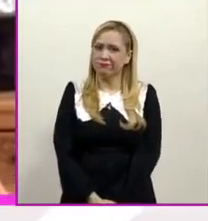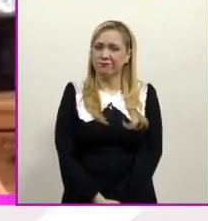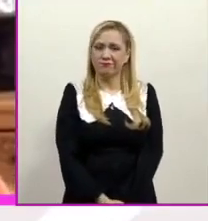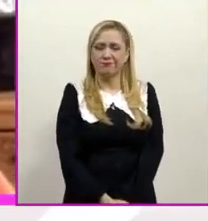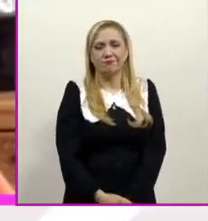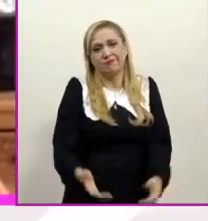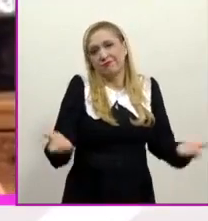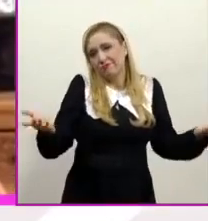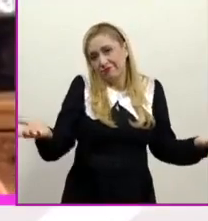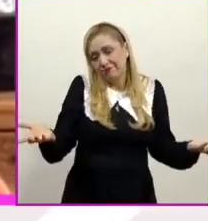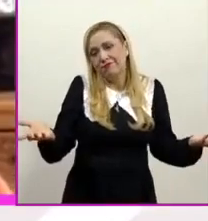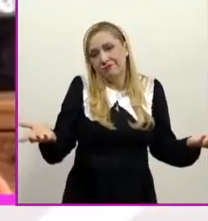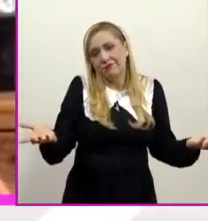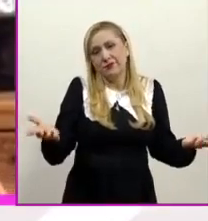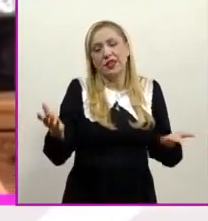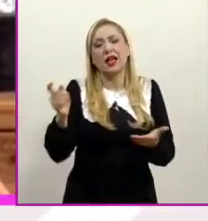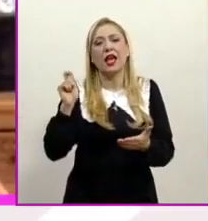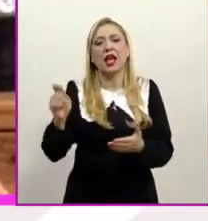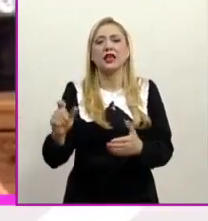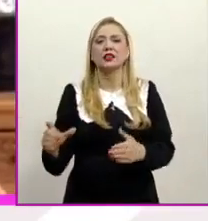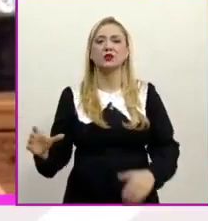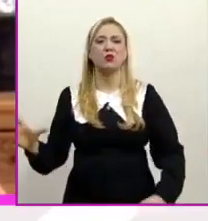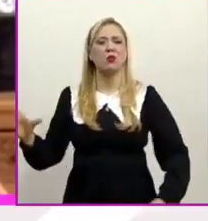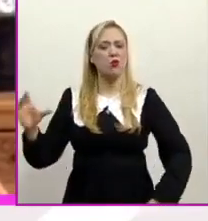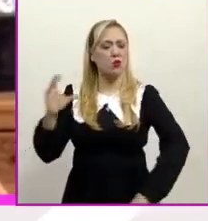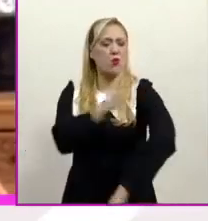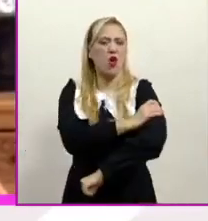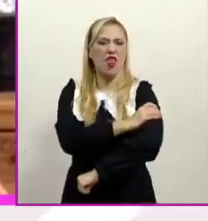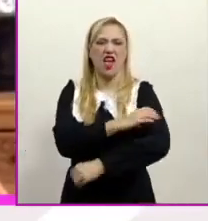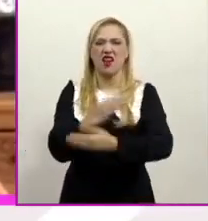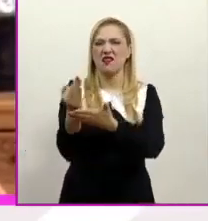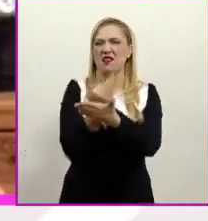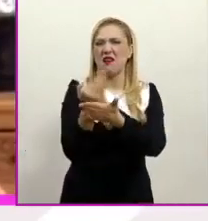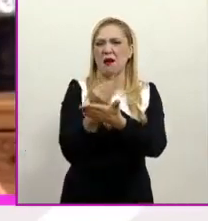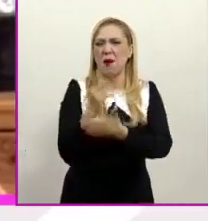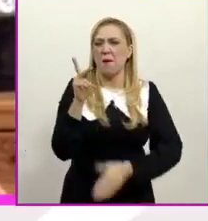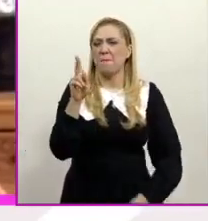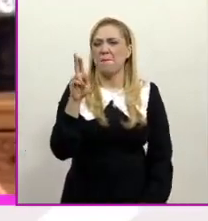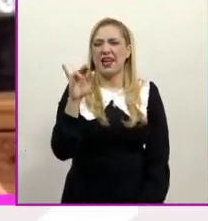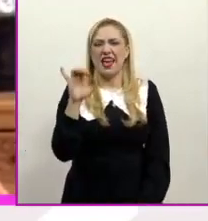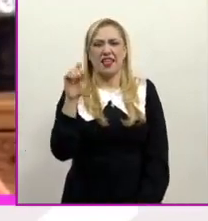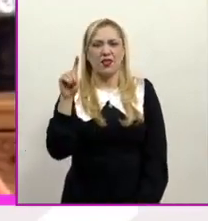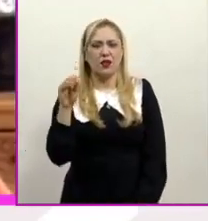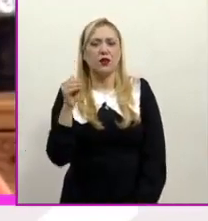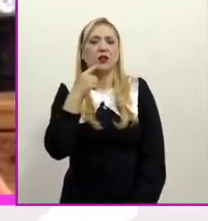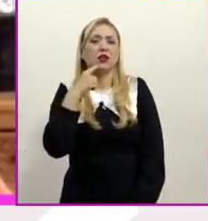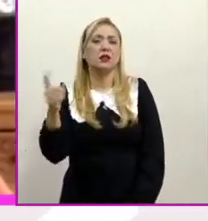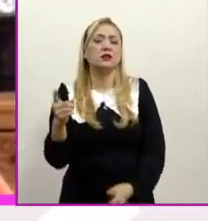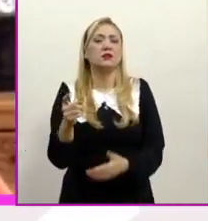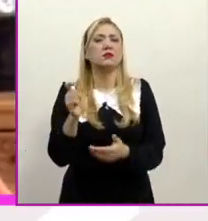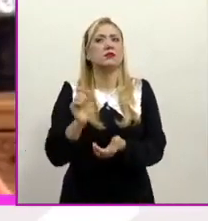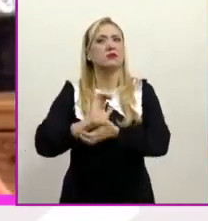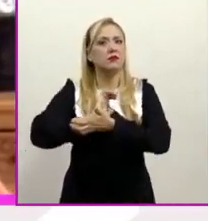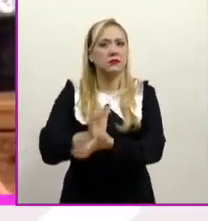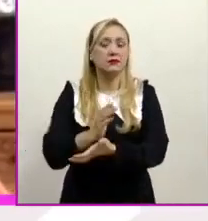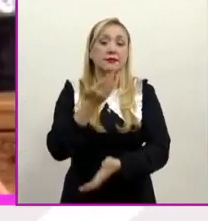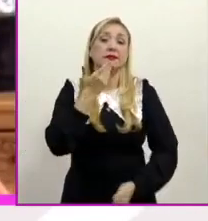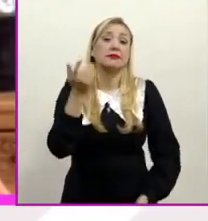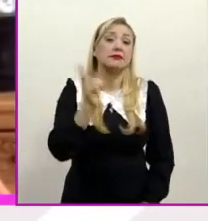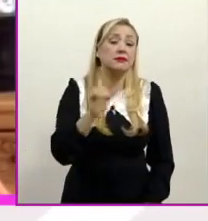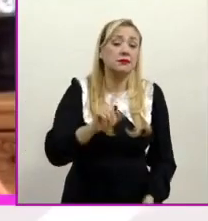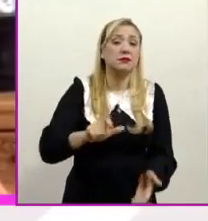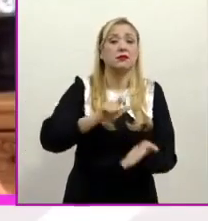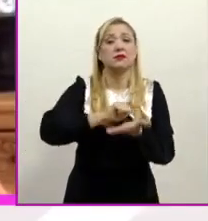En palabras de Poder Prieto, naturalizamos esa exclusión, jerarquización, discriminación, gracias a productos comerciales